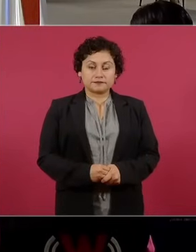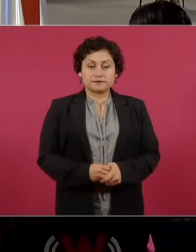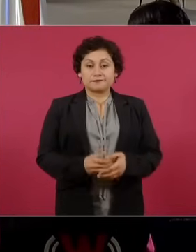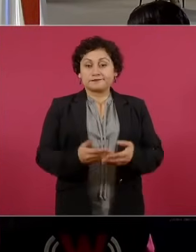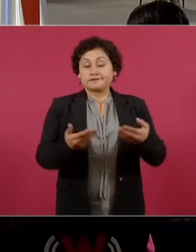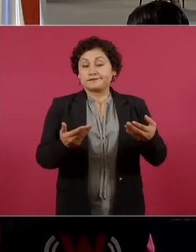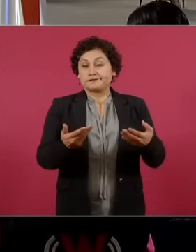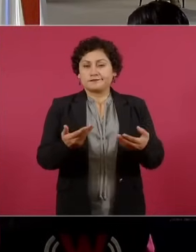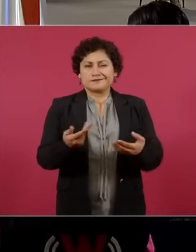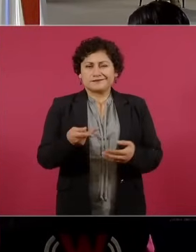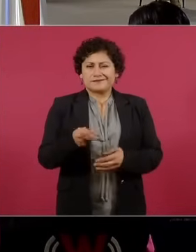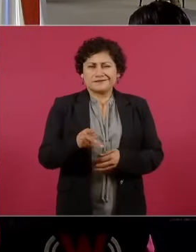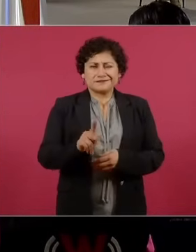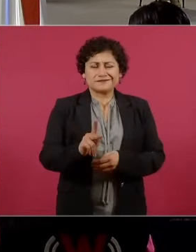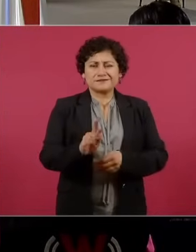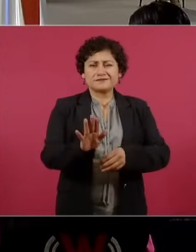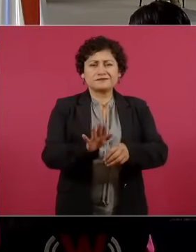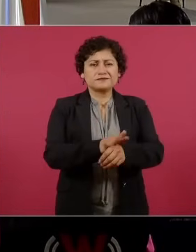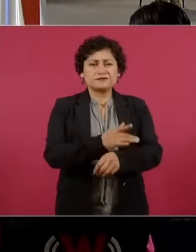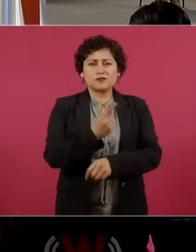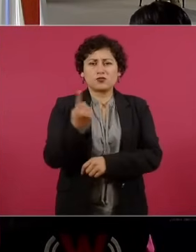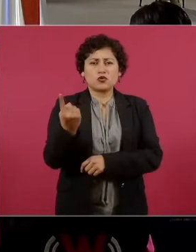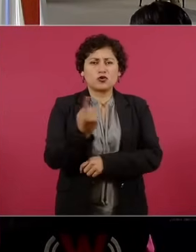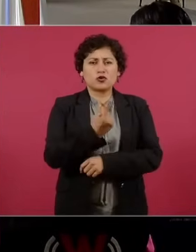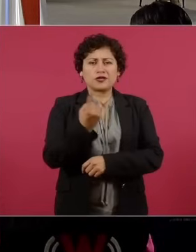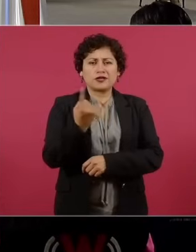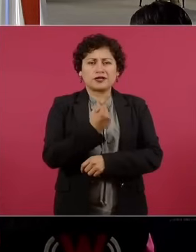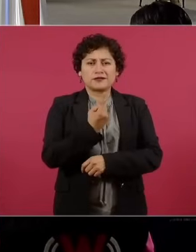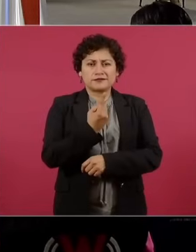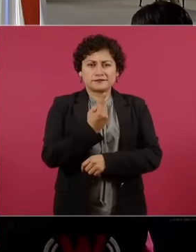pero ¿por qué los atienden tan bien?